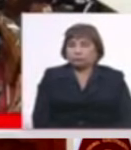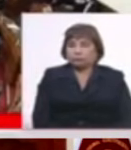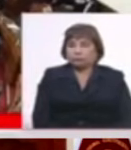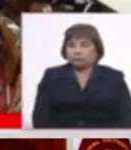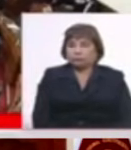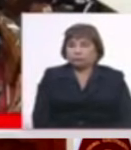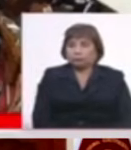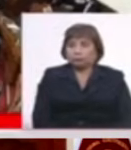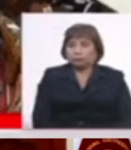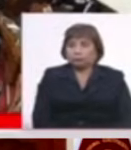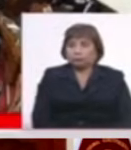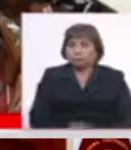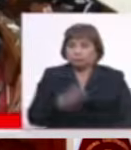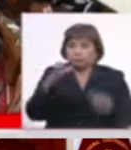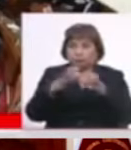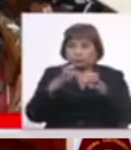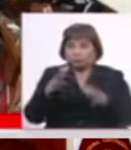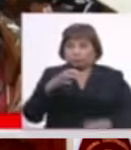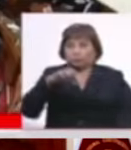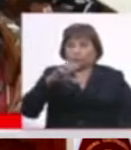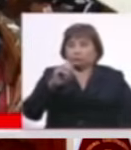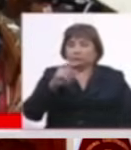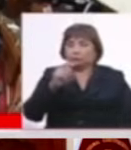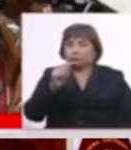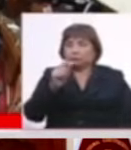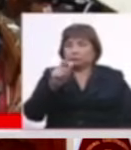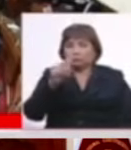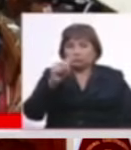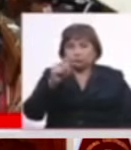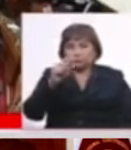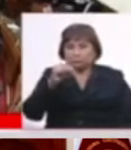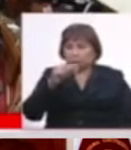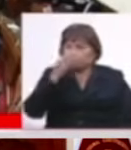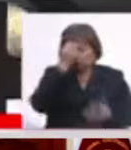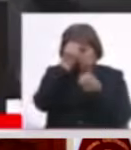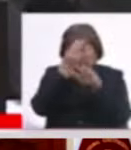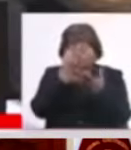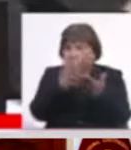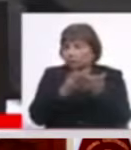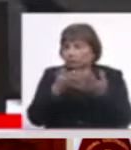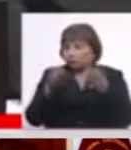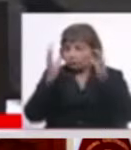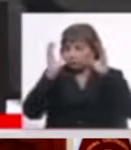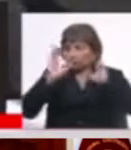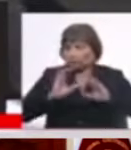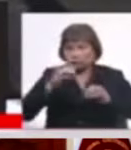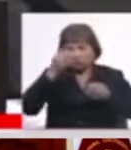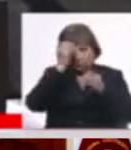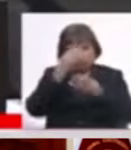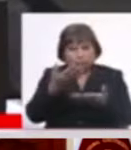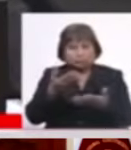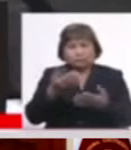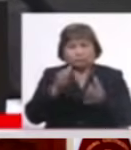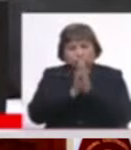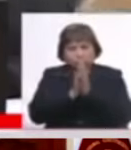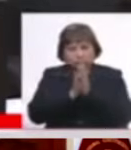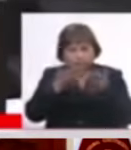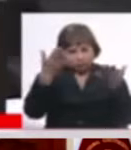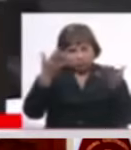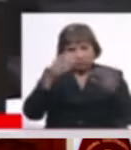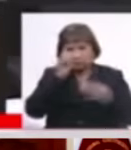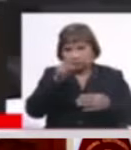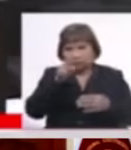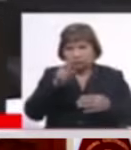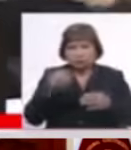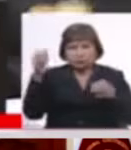palabra congresista portalatino Usted no sabe respetar los acuerdos de junta de portavoces y los acuerdos del pleno por favor está